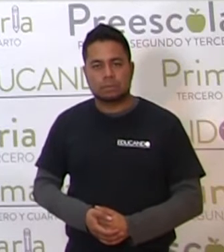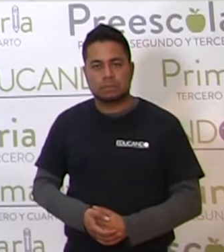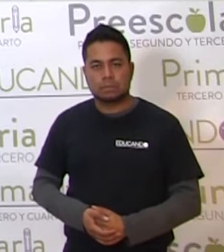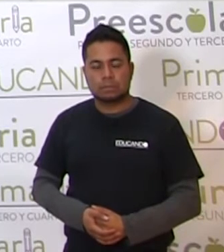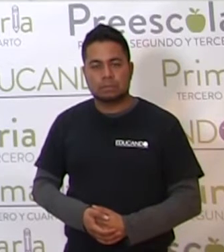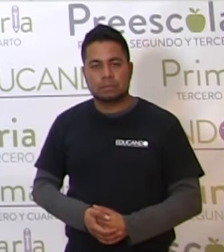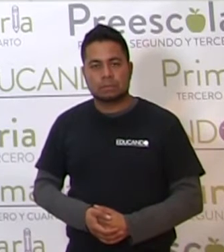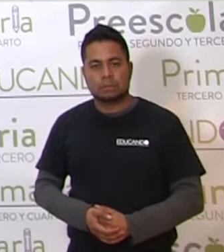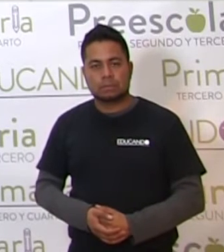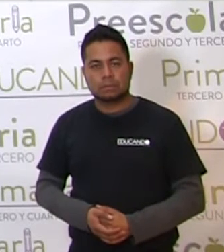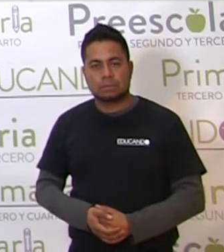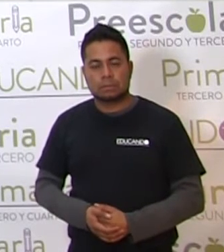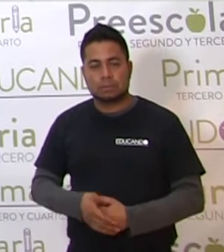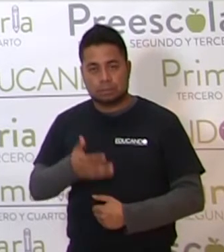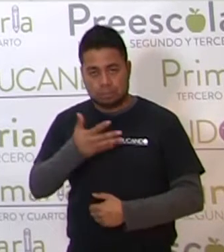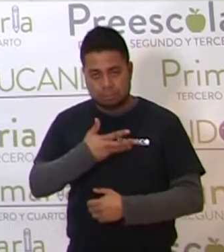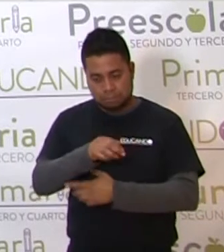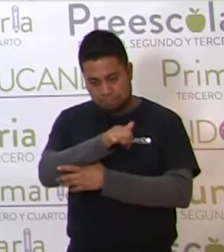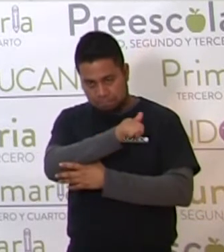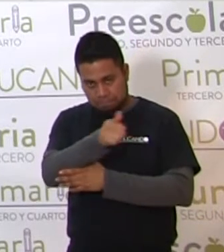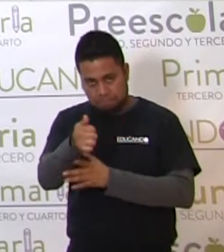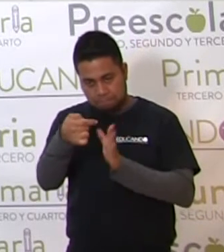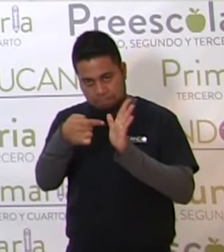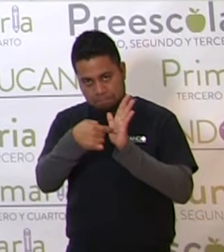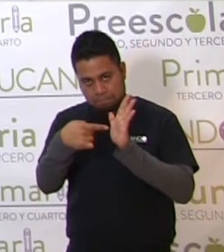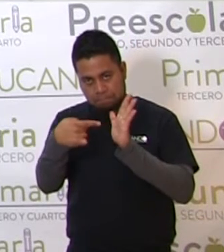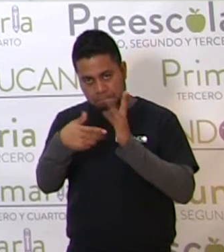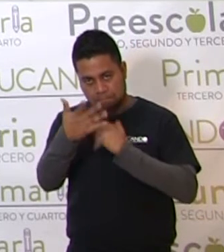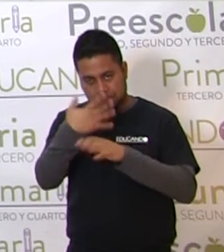tenemos el siguiente que dice